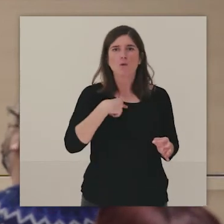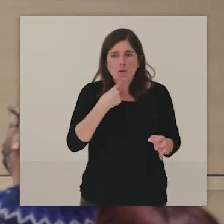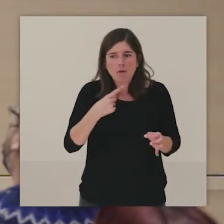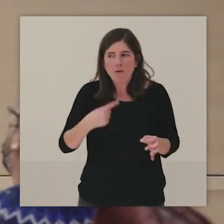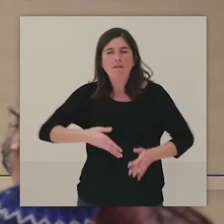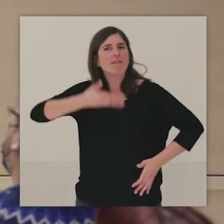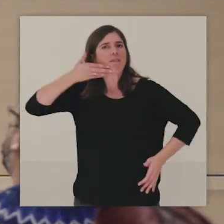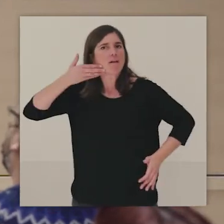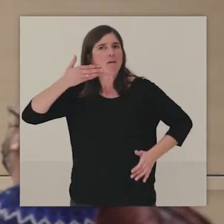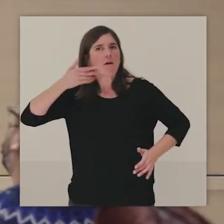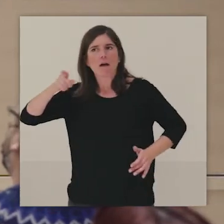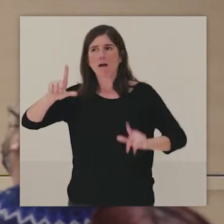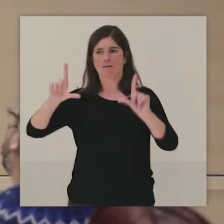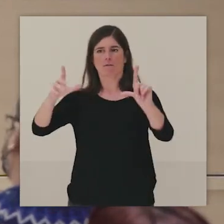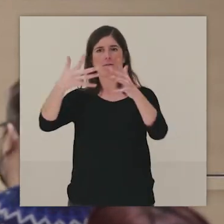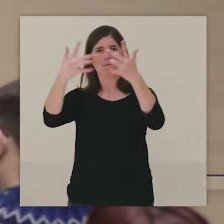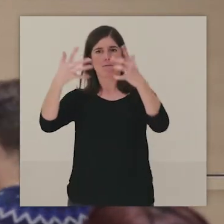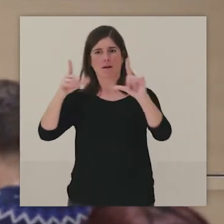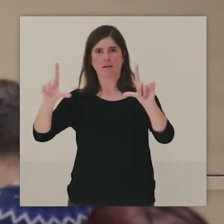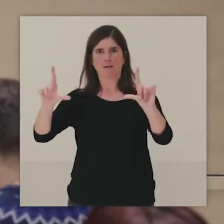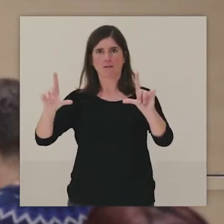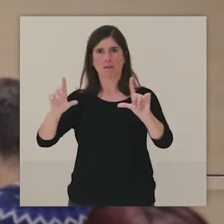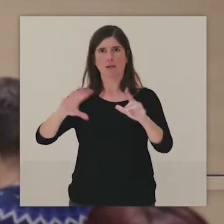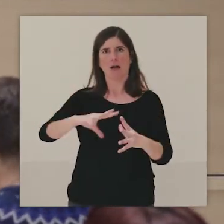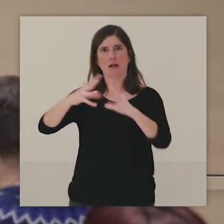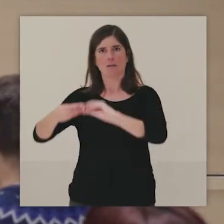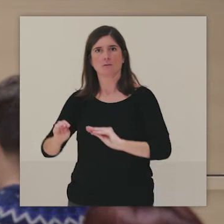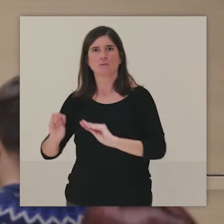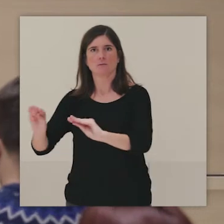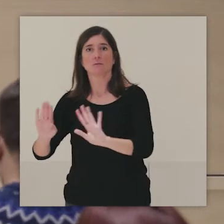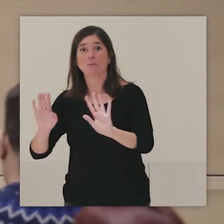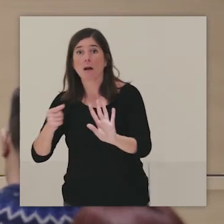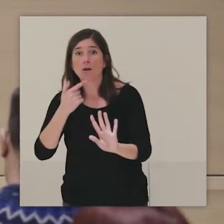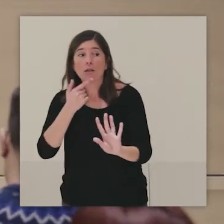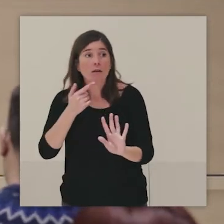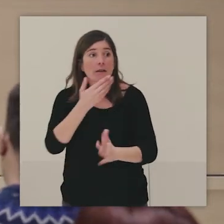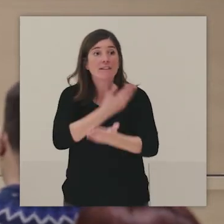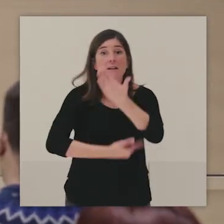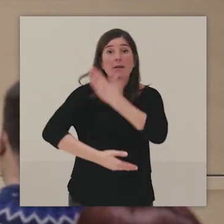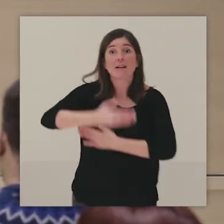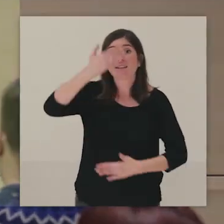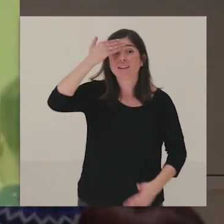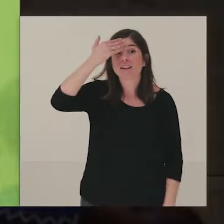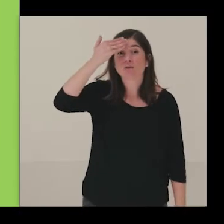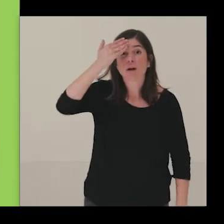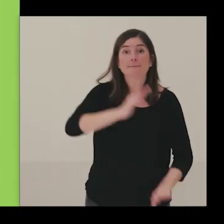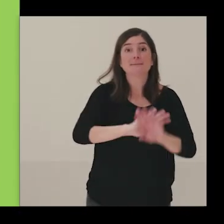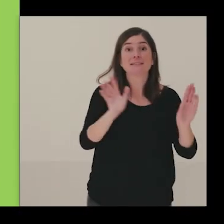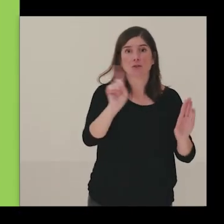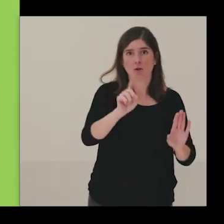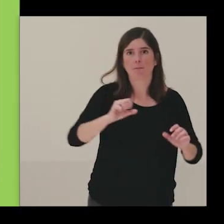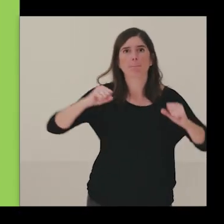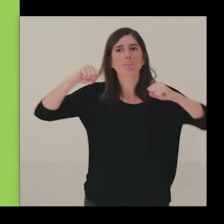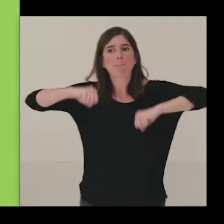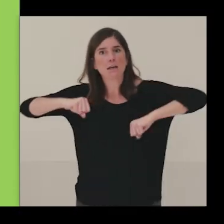Pero ojo, como les decía, no miremos solo a la discapacidad intelectual, miremos a muchos más públicos. Personas